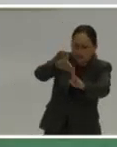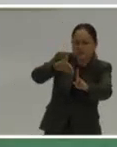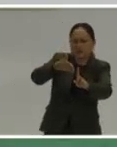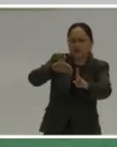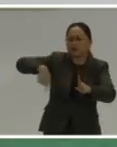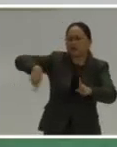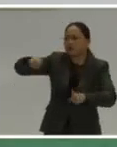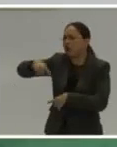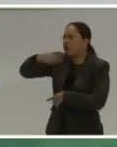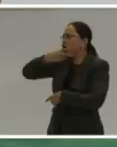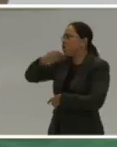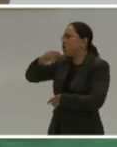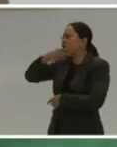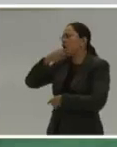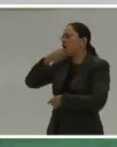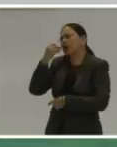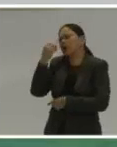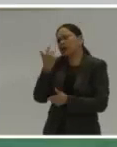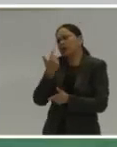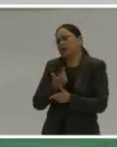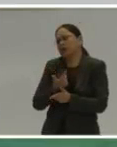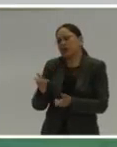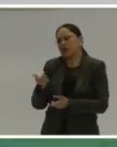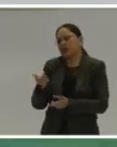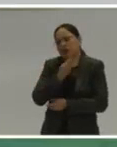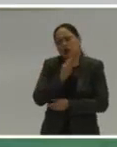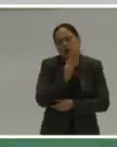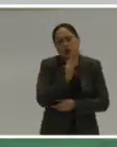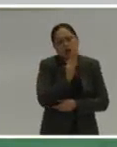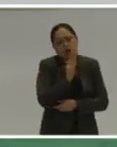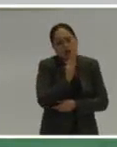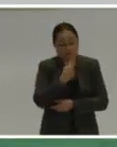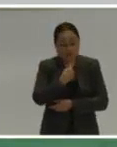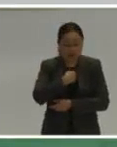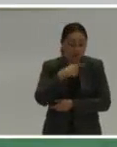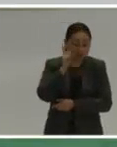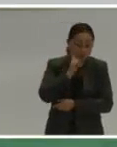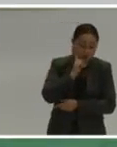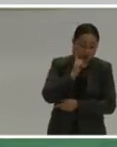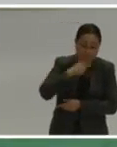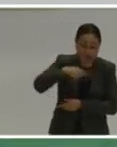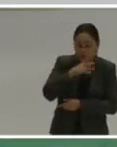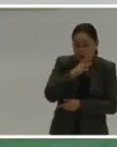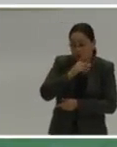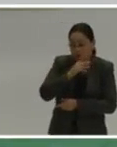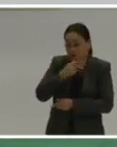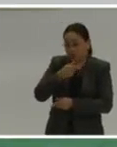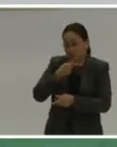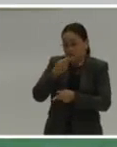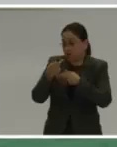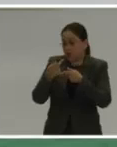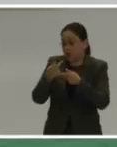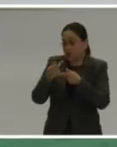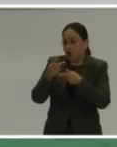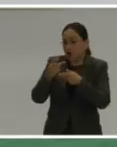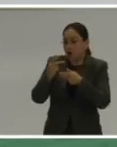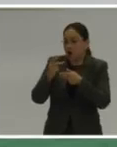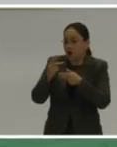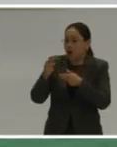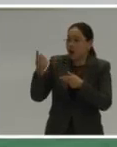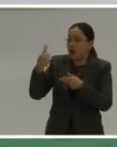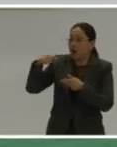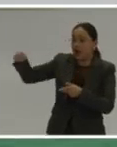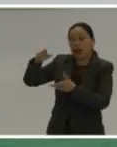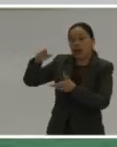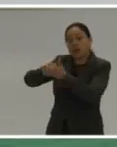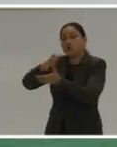hombres se toman el tiempo para hablar, ¿sí? No, las mujeres no podemos hablar más que el marido, ¿verdad? No,